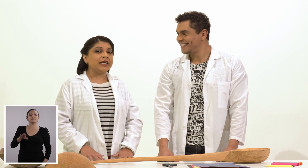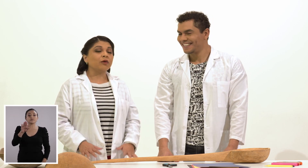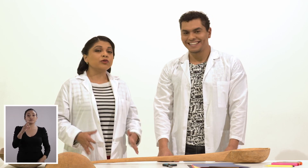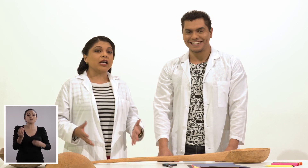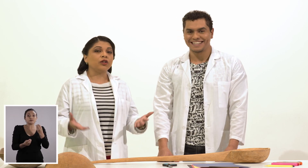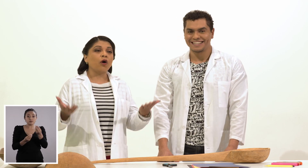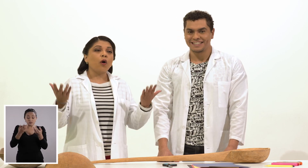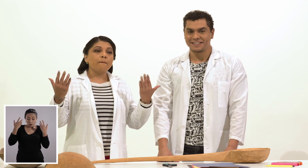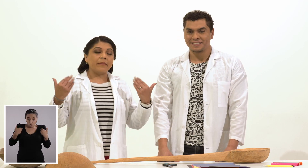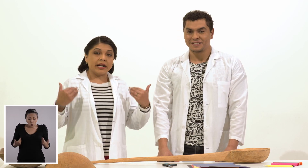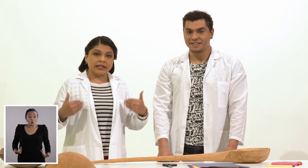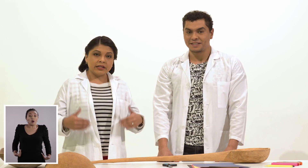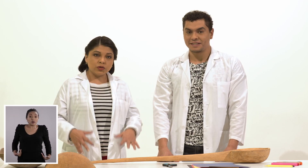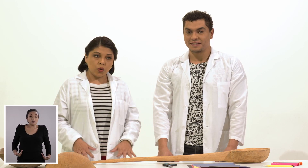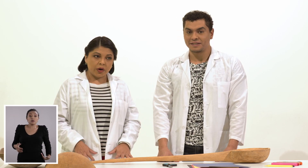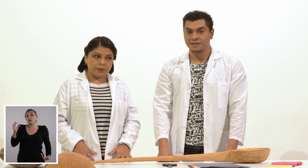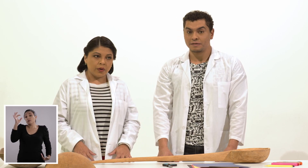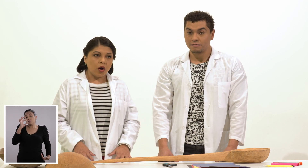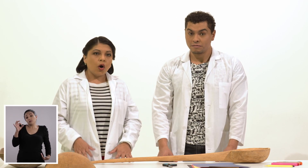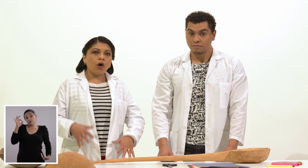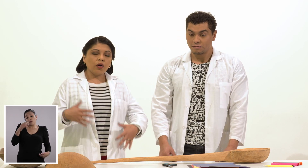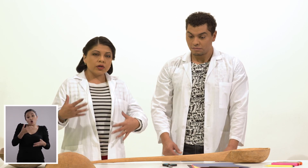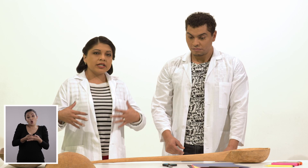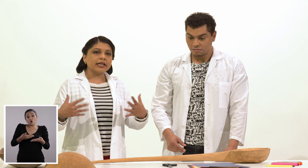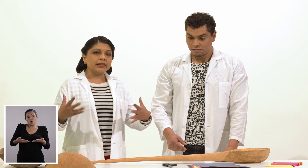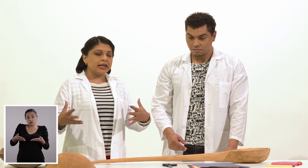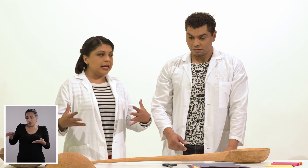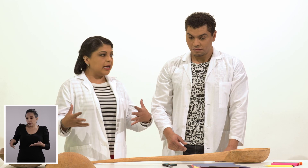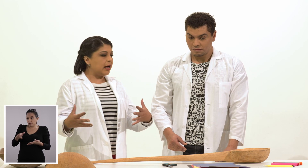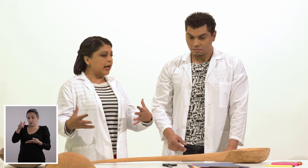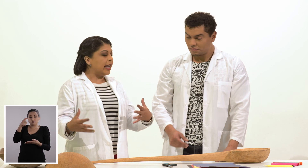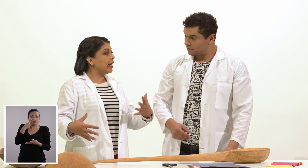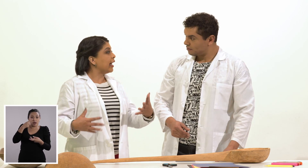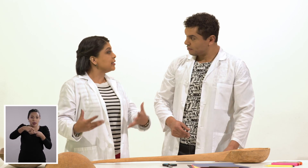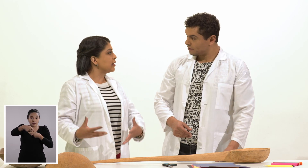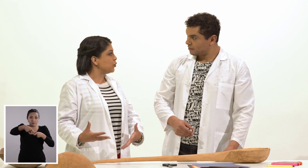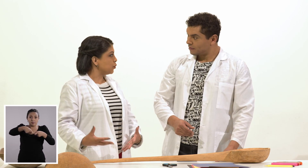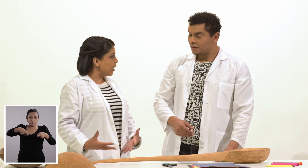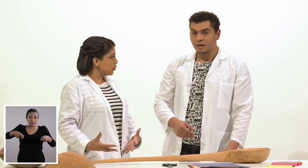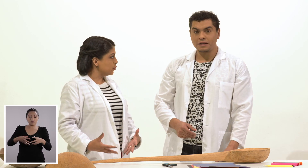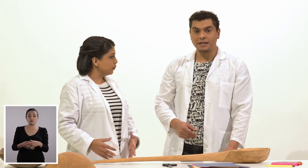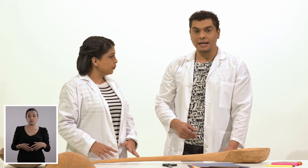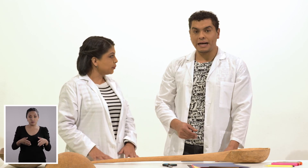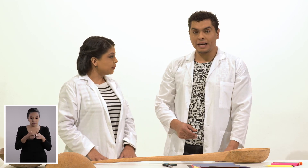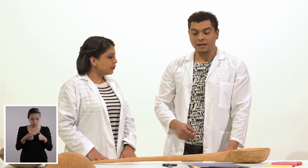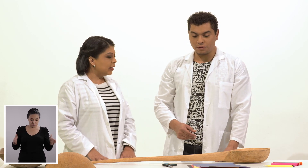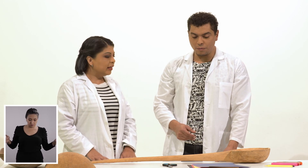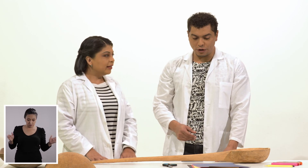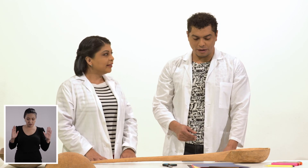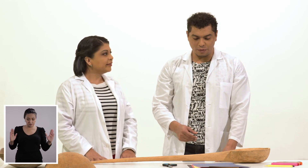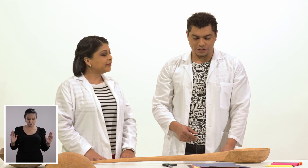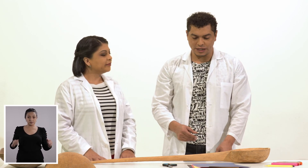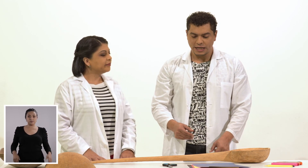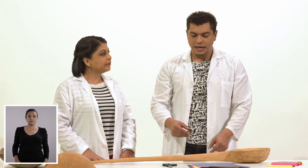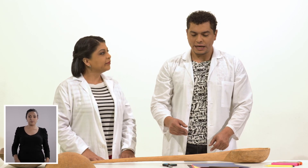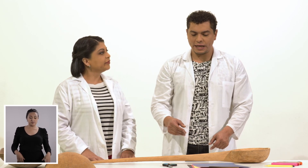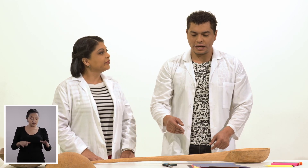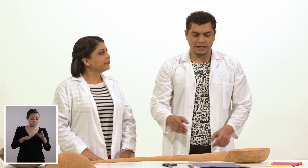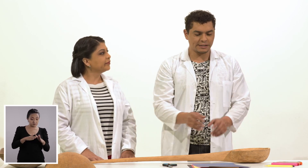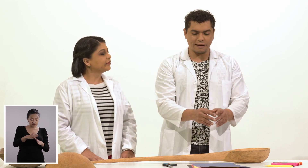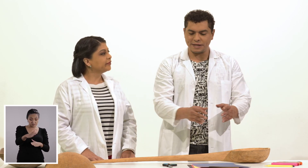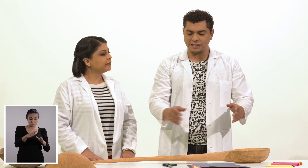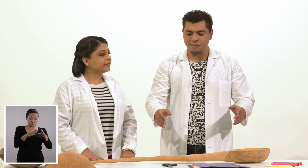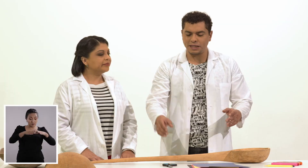entonces lo hacían usando partes de su cuerpo o cosas que tenían al alcance de sus manos como por ejemplo decir